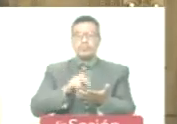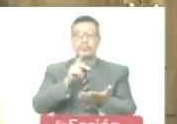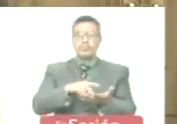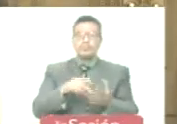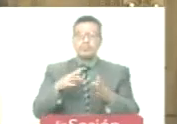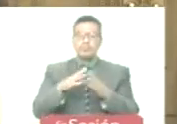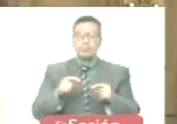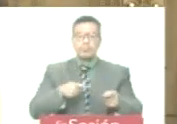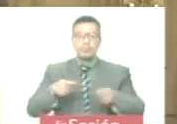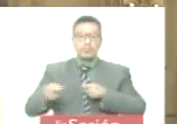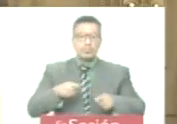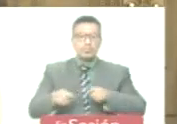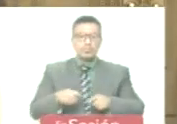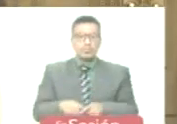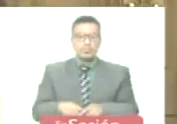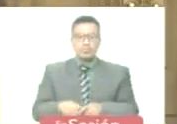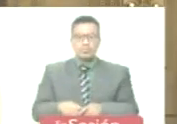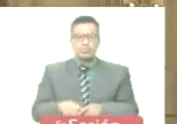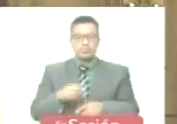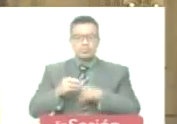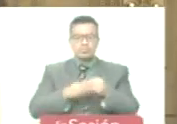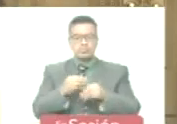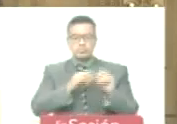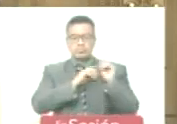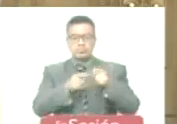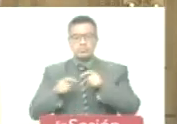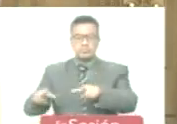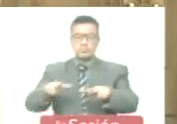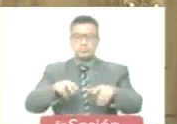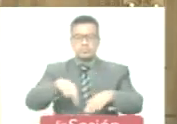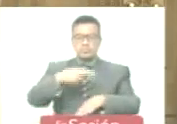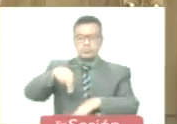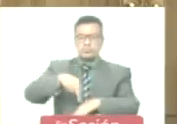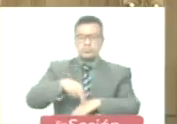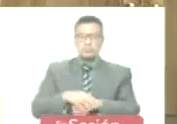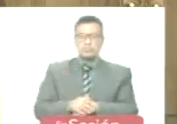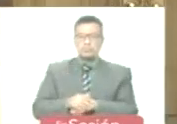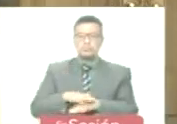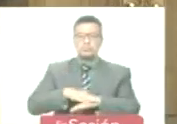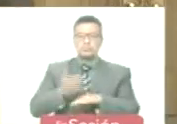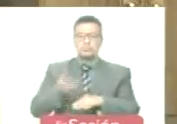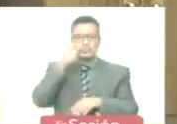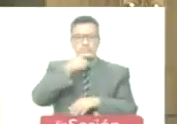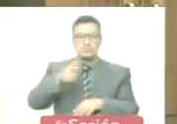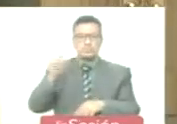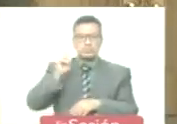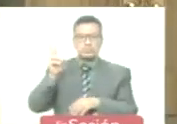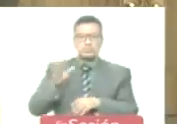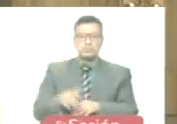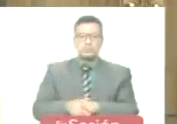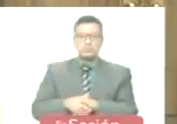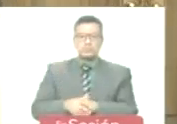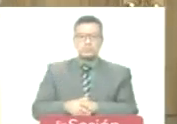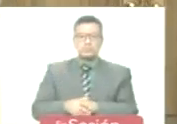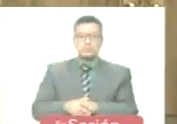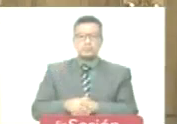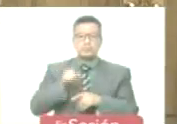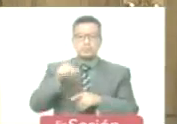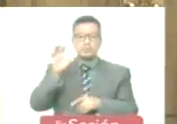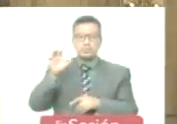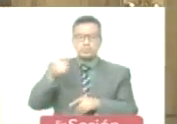todas las actividades que se desarrollan en el territorio nacional por parte del pueblo venezolano y del